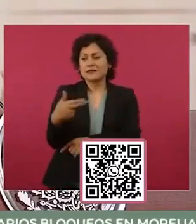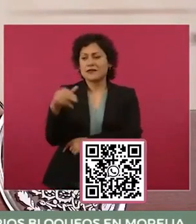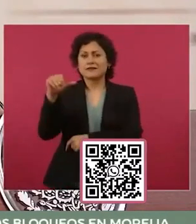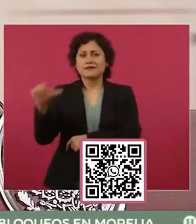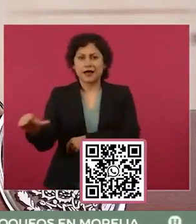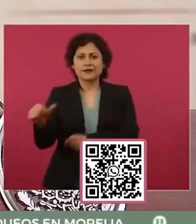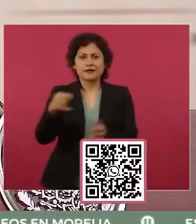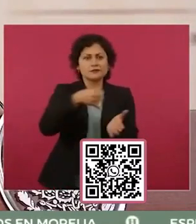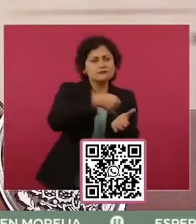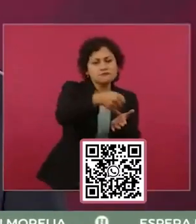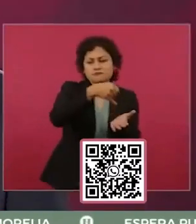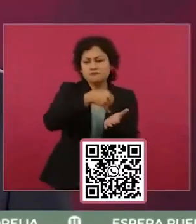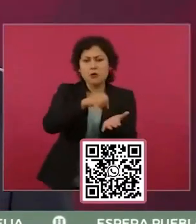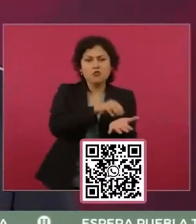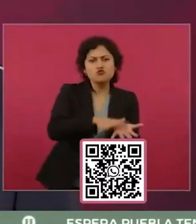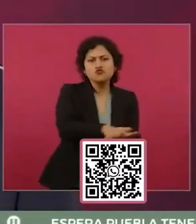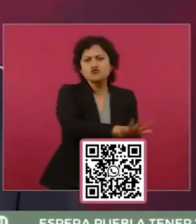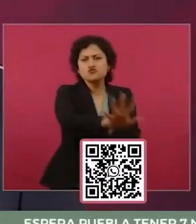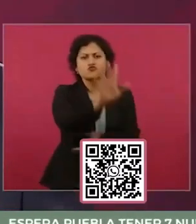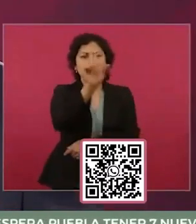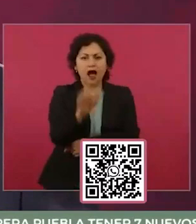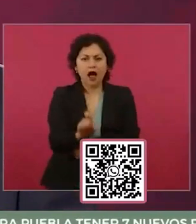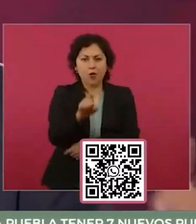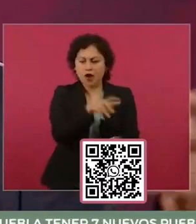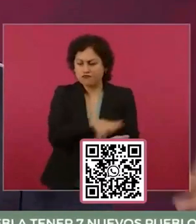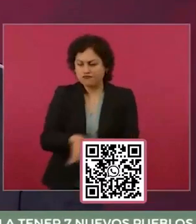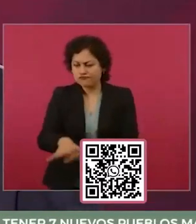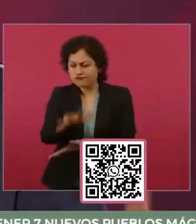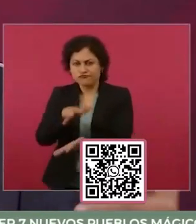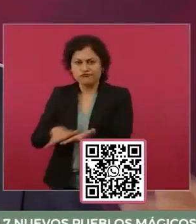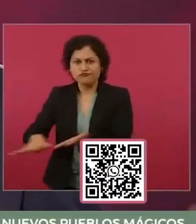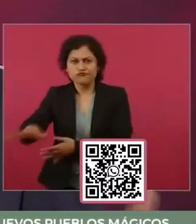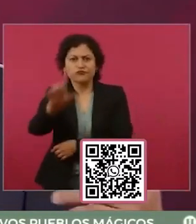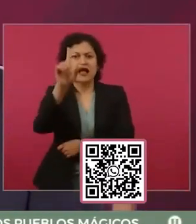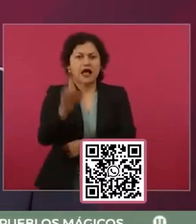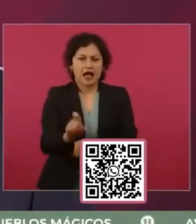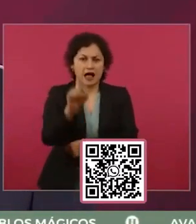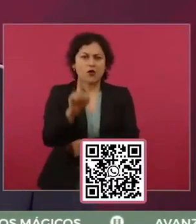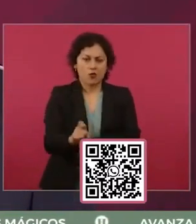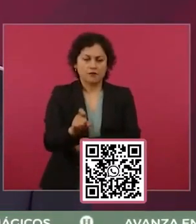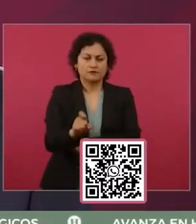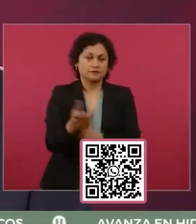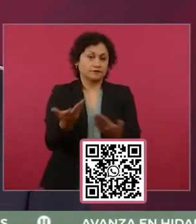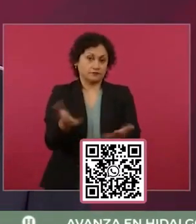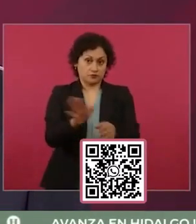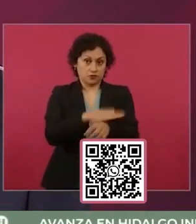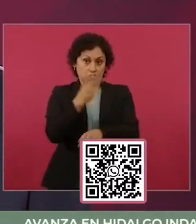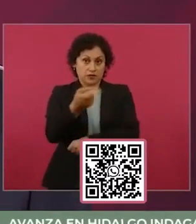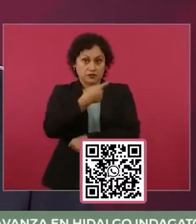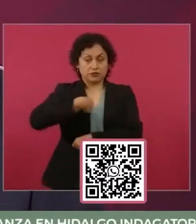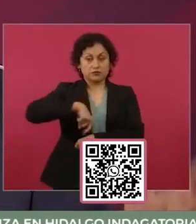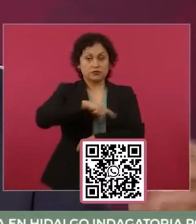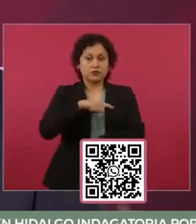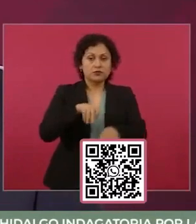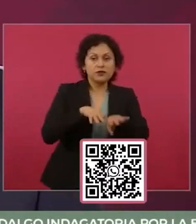otra parte, reservan la información del avión y de muchas otras cuestiones. Pero además, el presidente